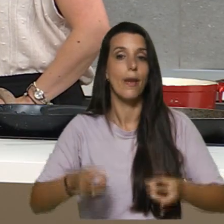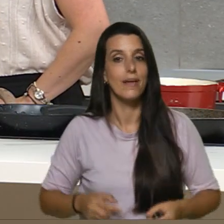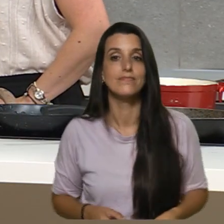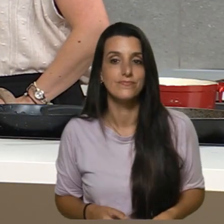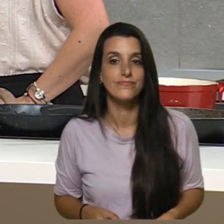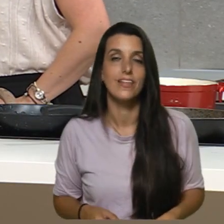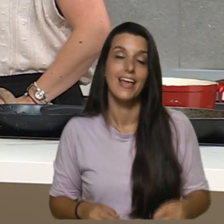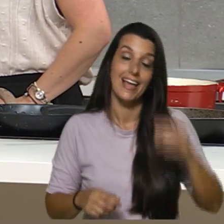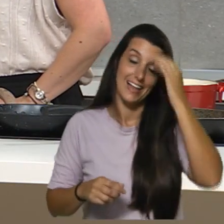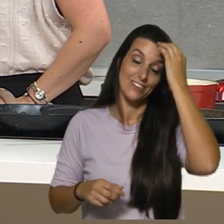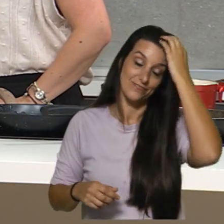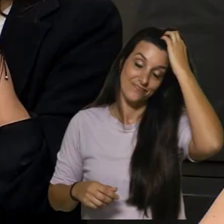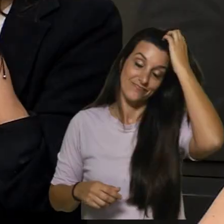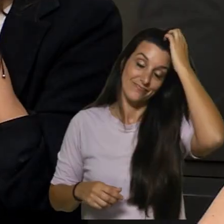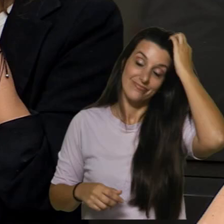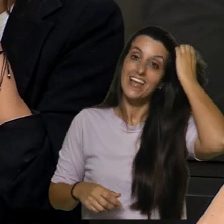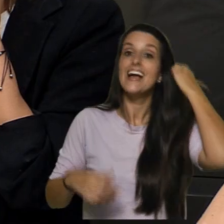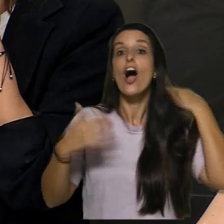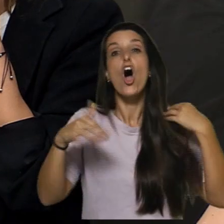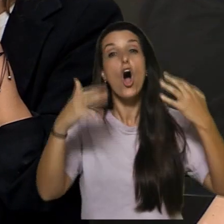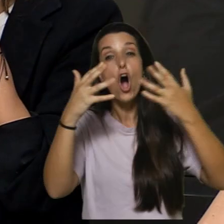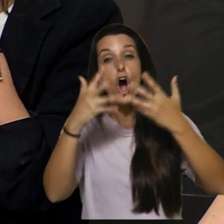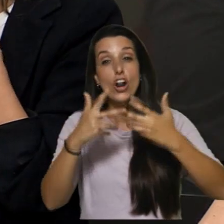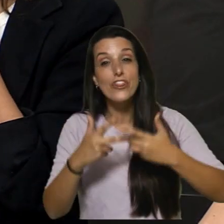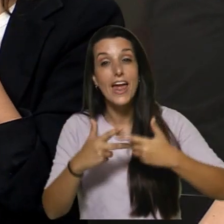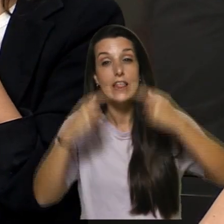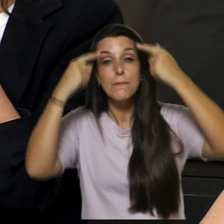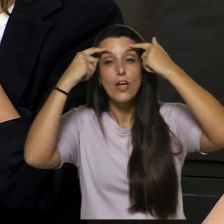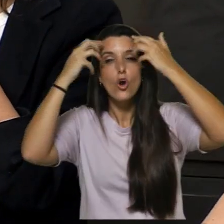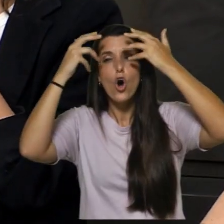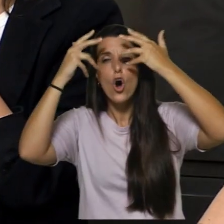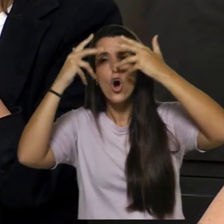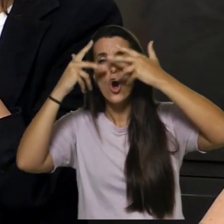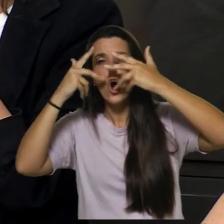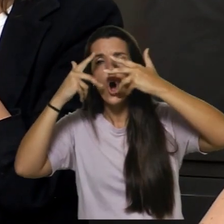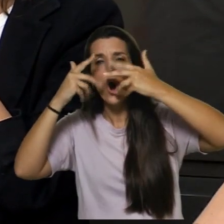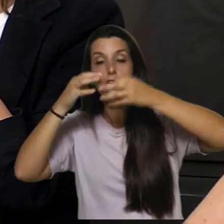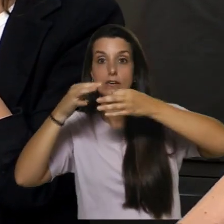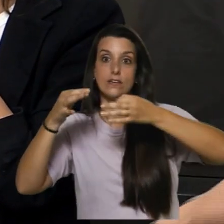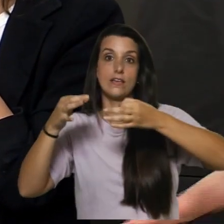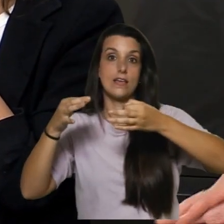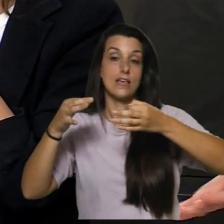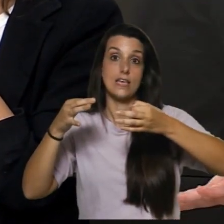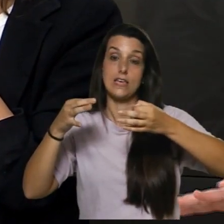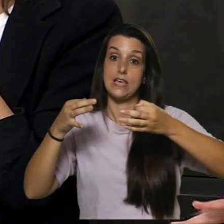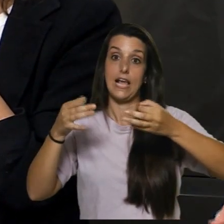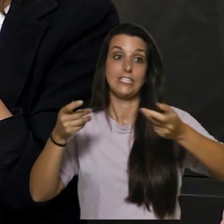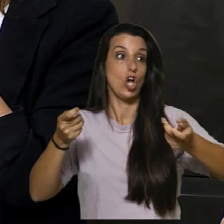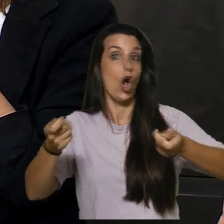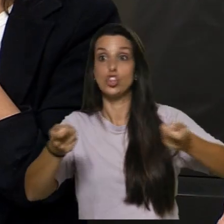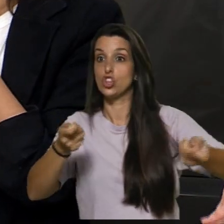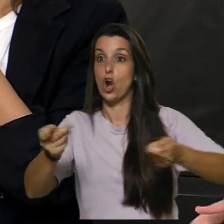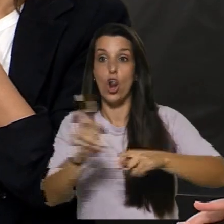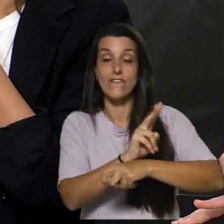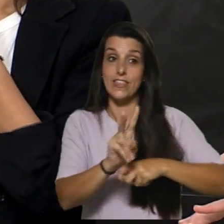Los extremos son malos. El exceso de orden mental. Sí, ya, Sebastián. Te genera un control sobre la vida